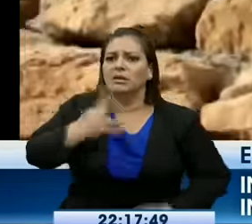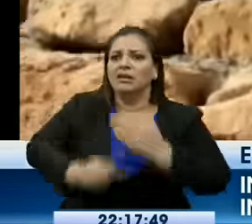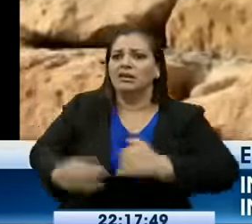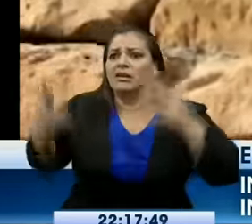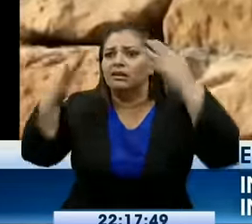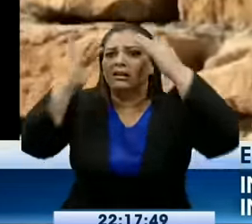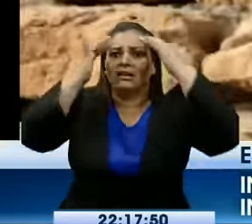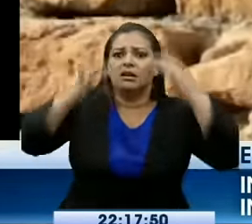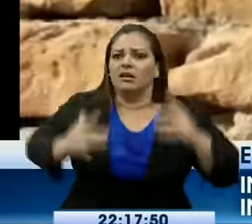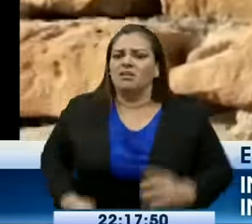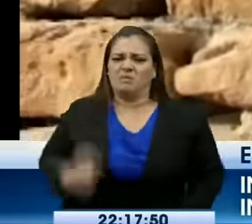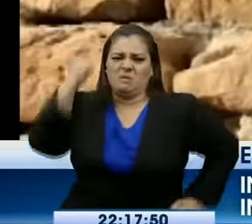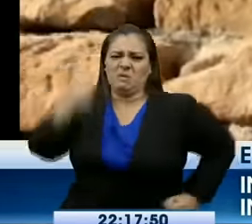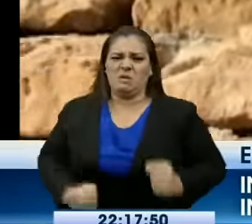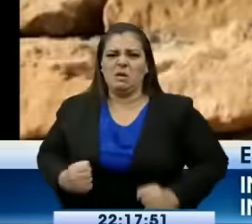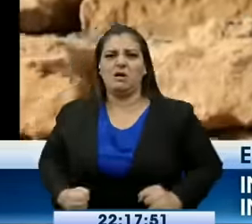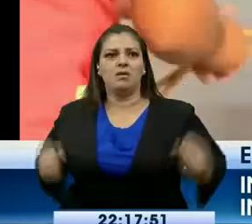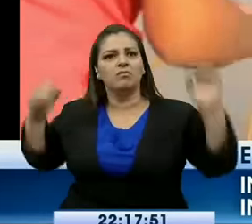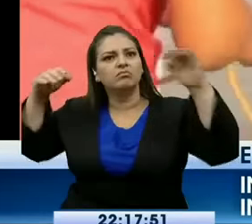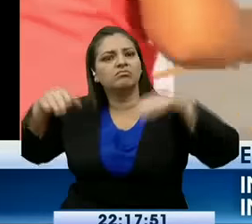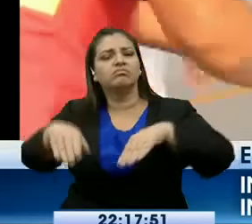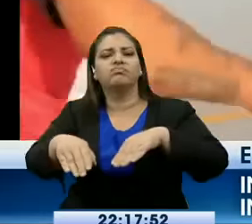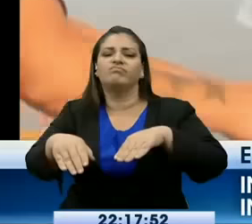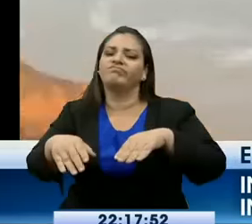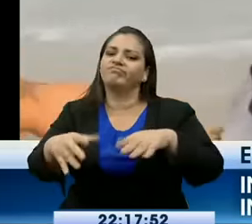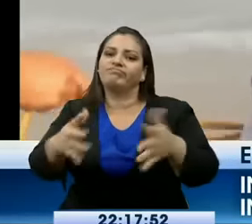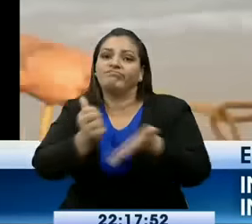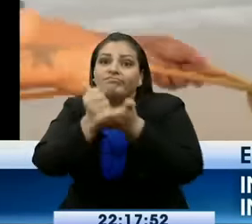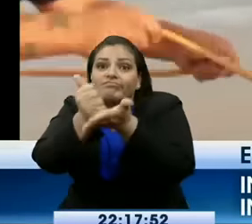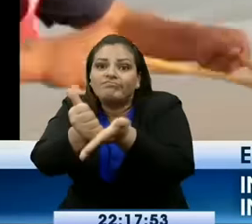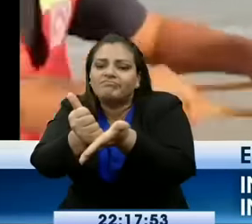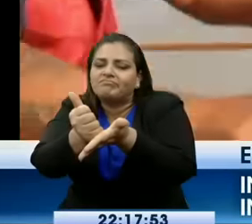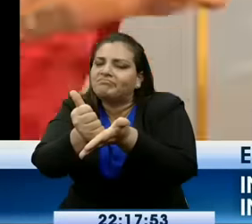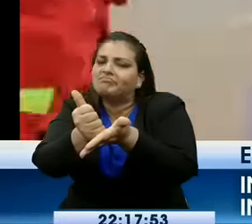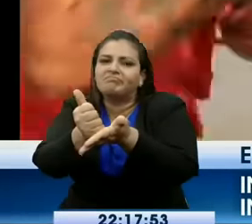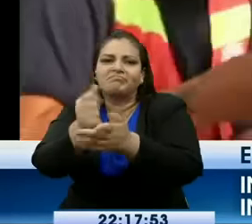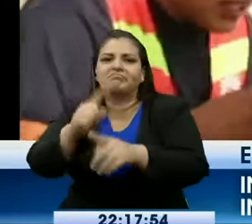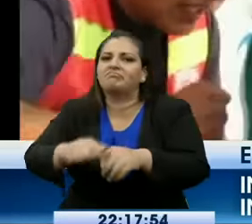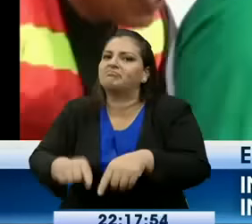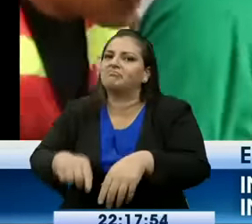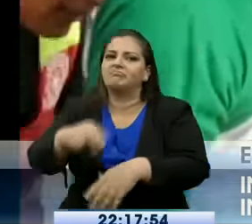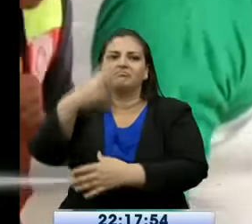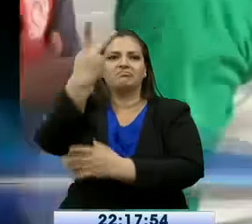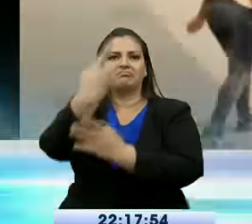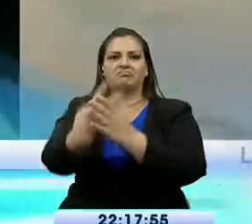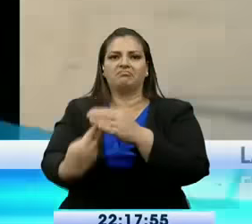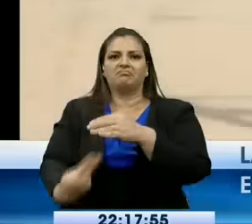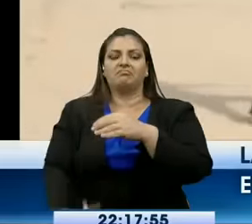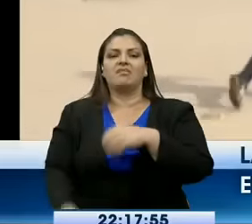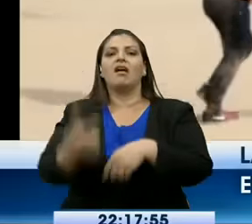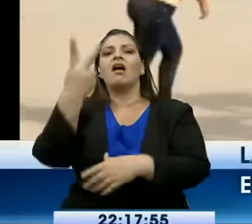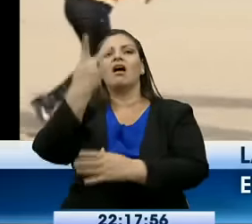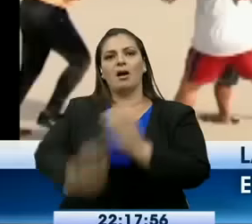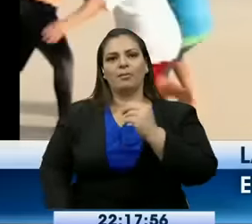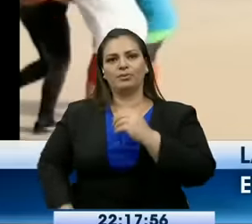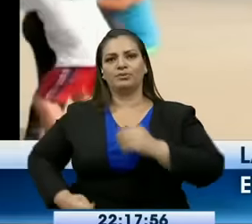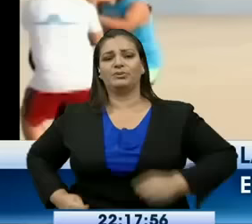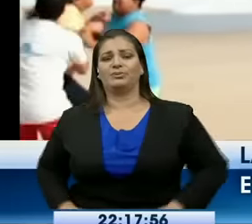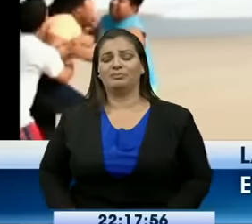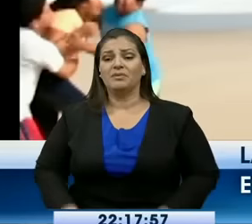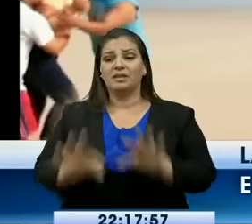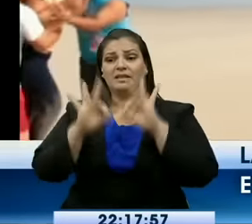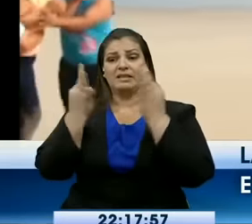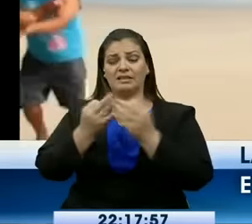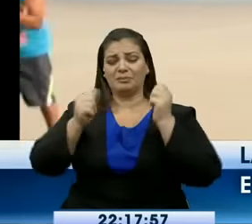Decenas de personas que transitaban por el lugar trataron de ofrecer ayuda, pero ya era demasiado tarde. El dolor y la desesperación de